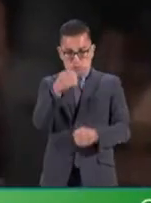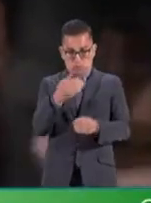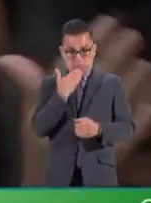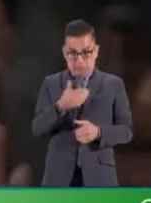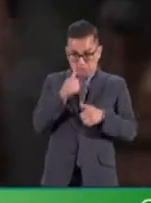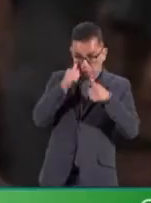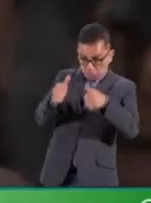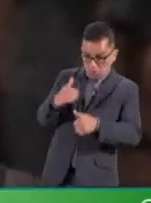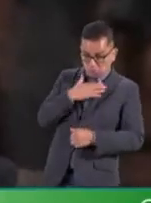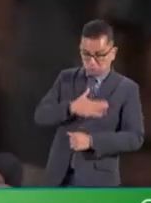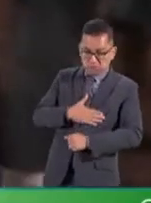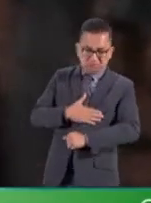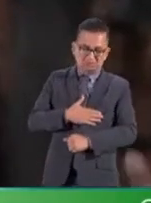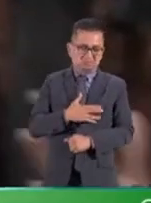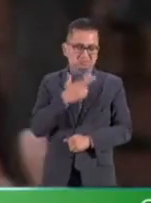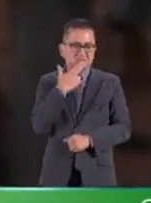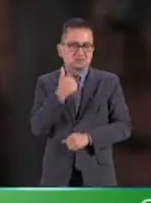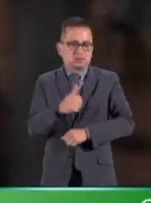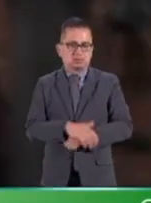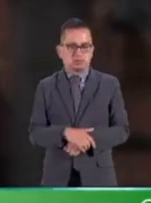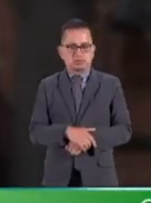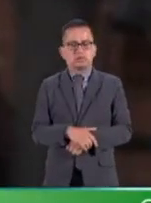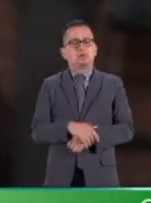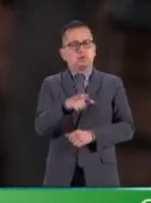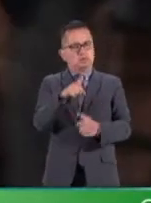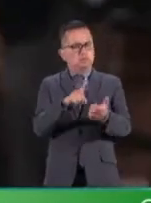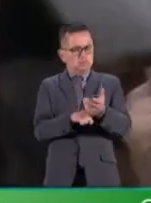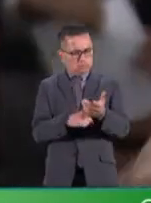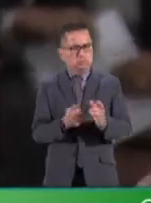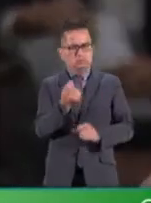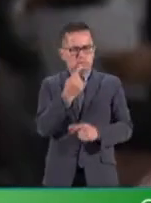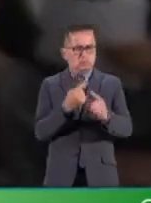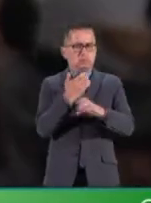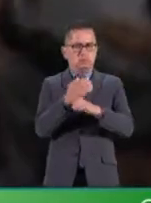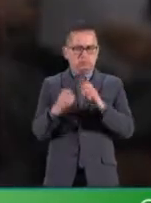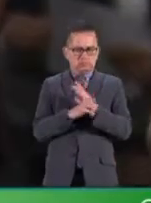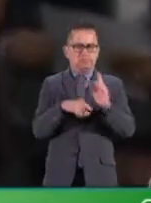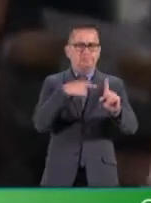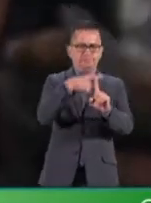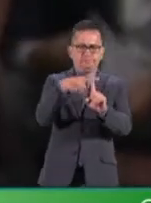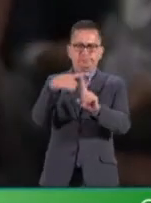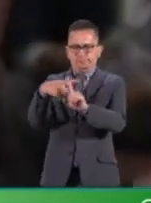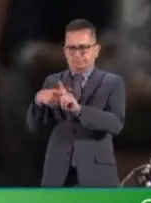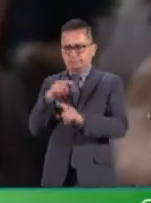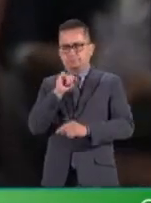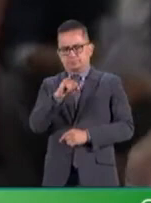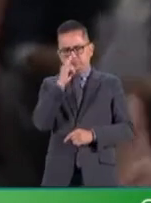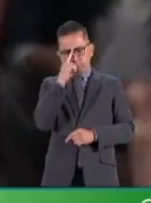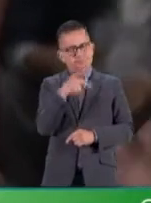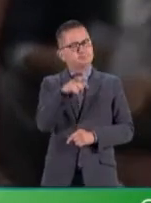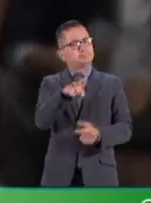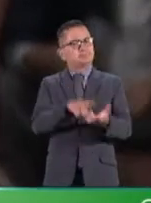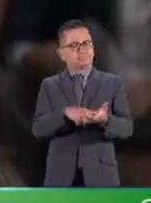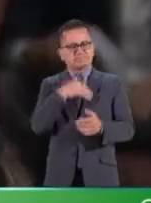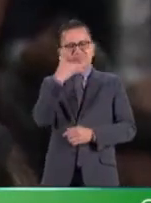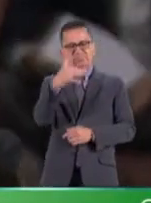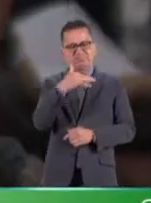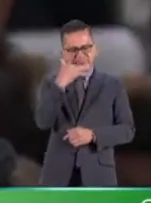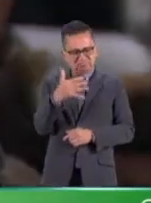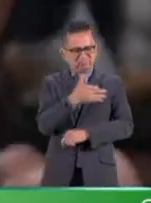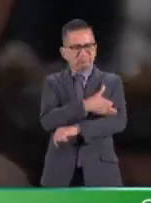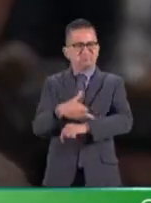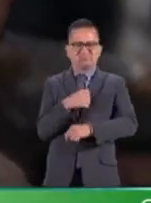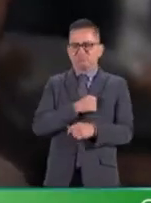funciona. Hemos reconocido que hay muchas cosas positivas, pero también reconocemos que hay nepotismo, corrupción e